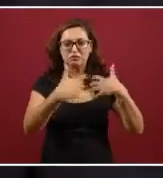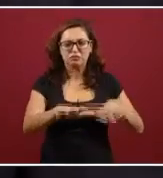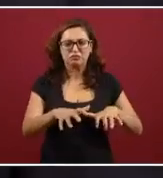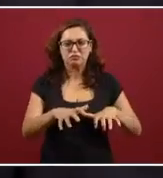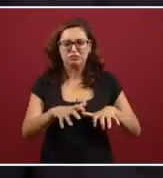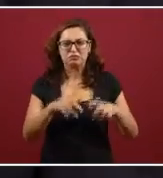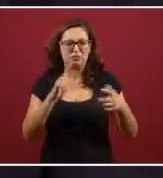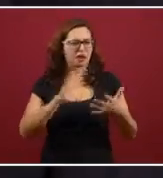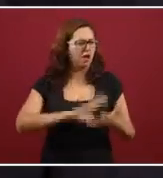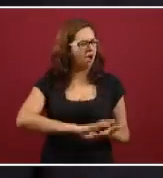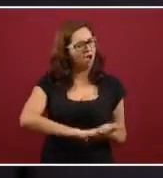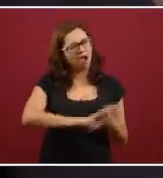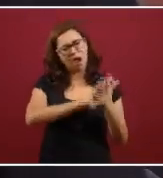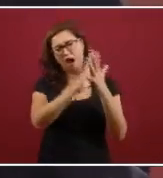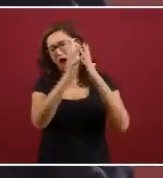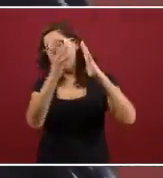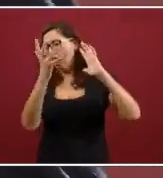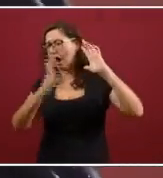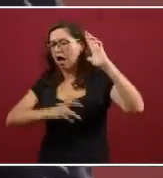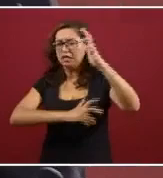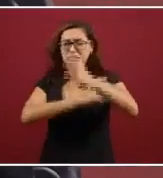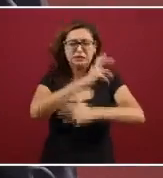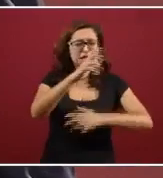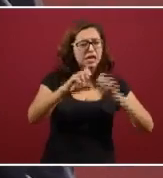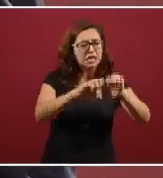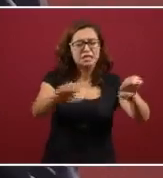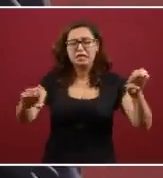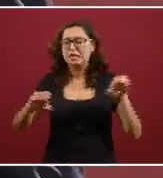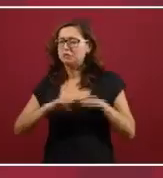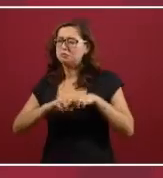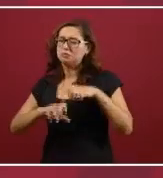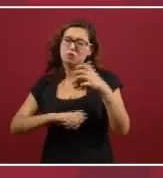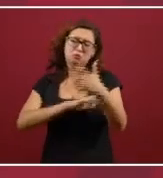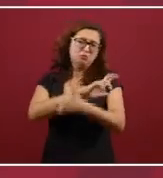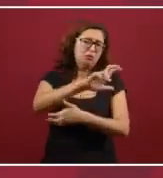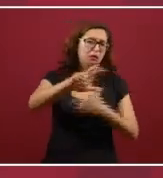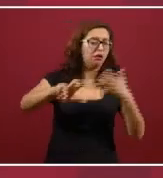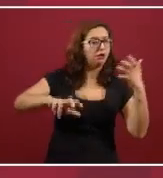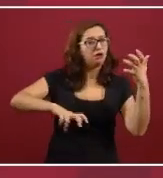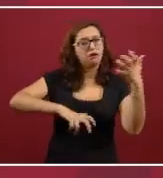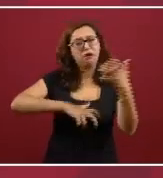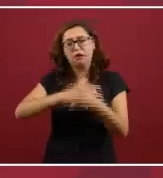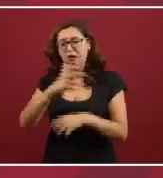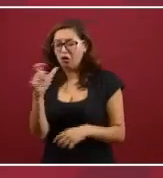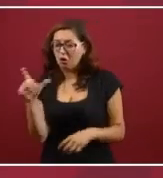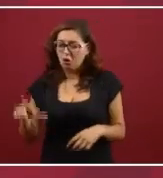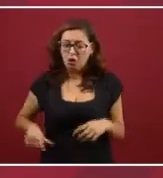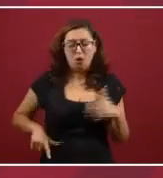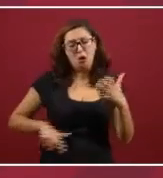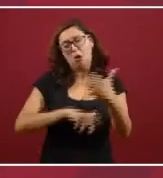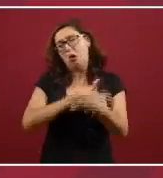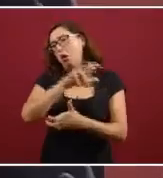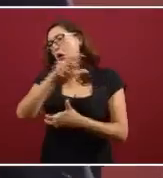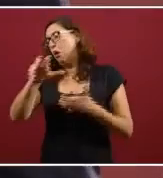la crisis en el gabinete, la crisis en el gobierno, no,